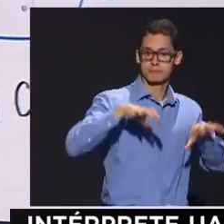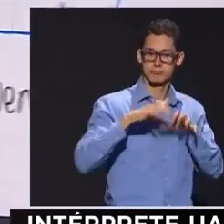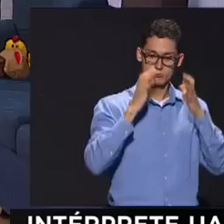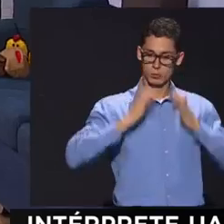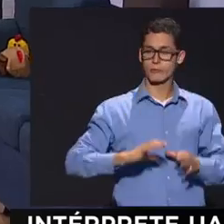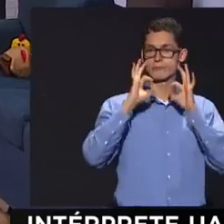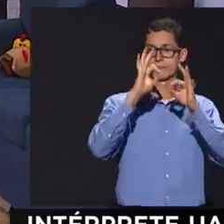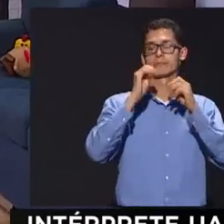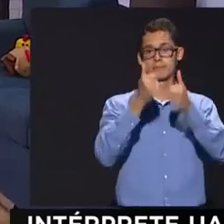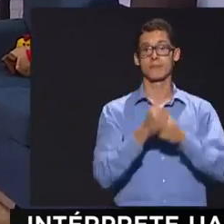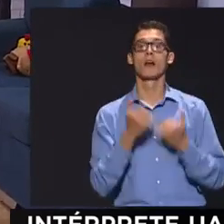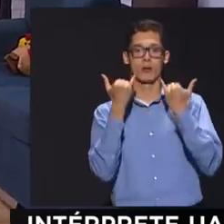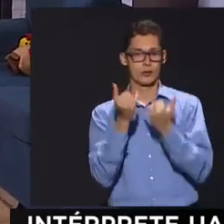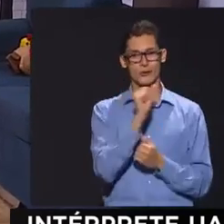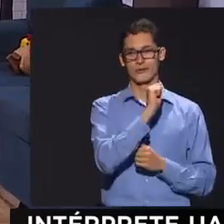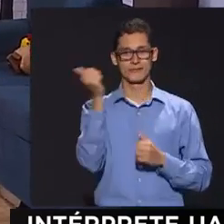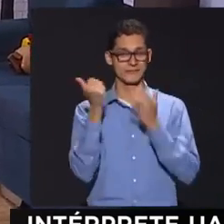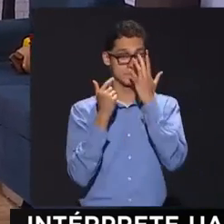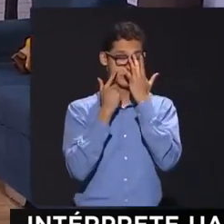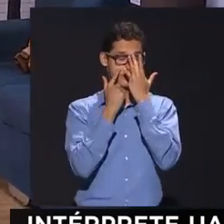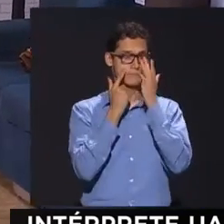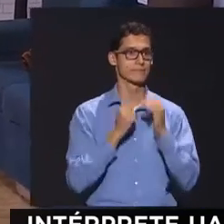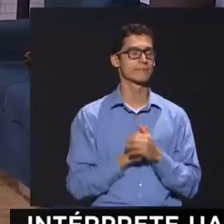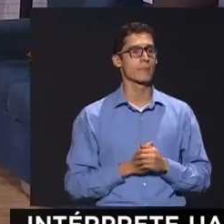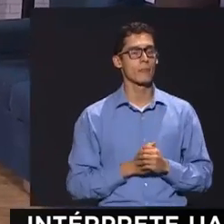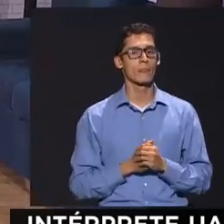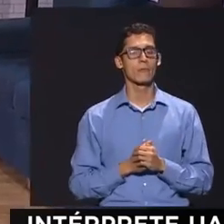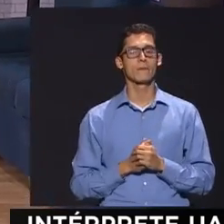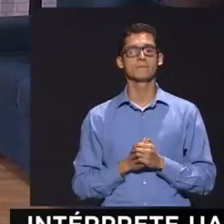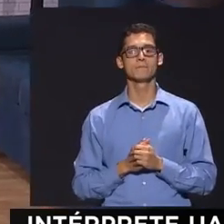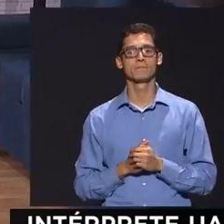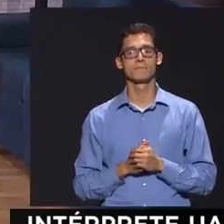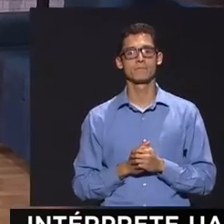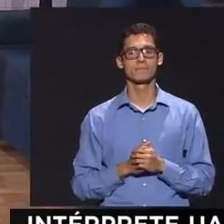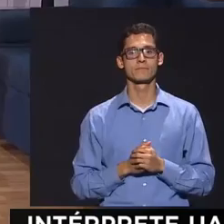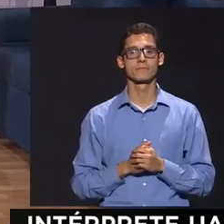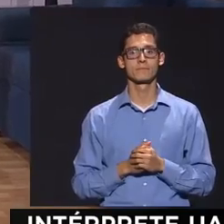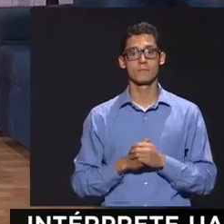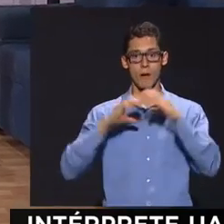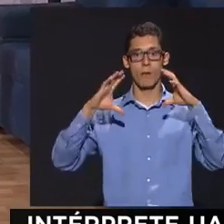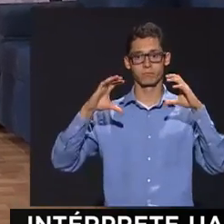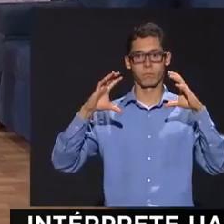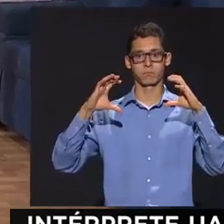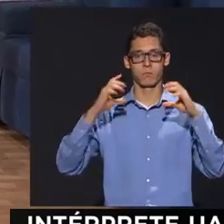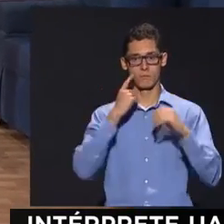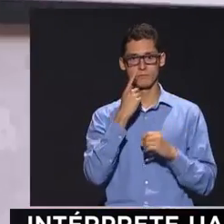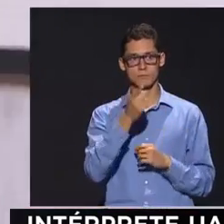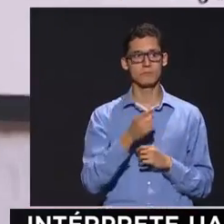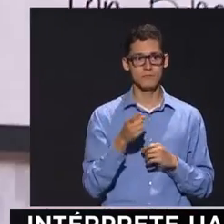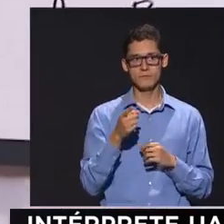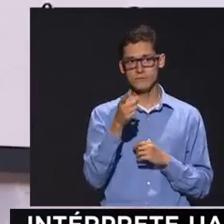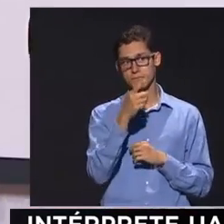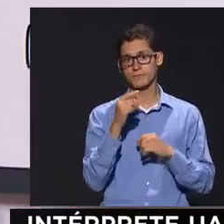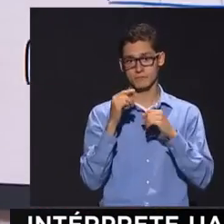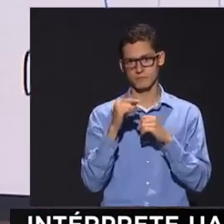ser lo igual vamos a trabajar ahora con otro implemento del juego qué va a ser unos cojines les voy a mostrar en sus casas